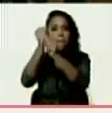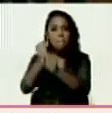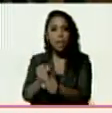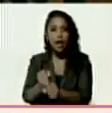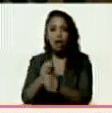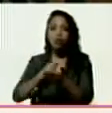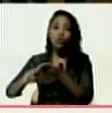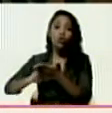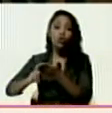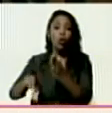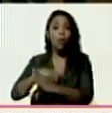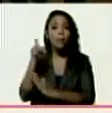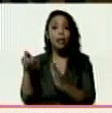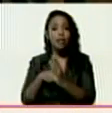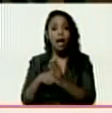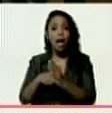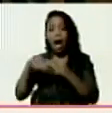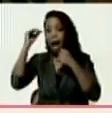soluciones completas,